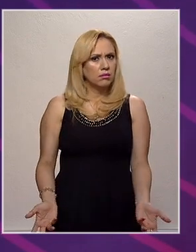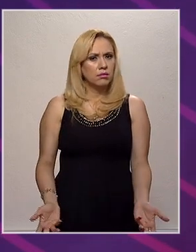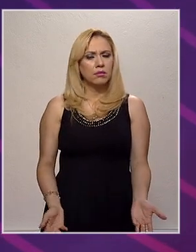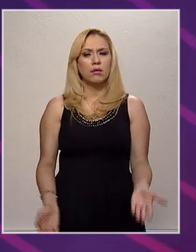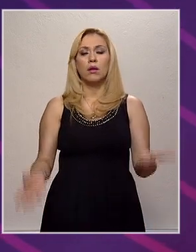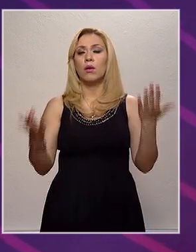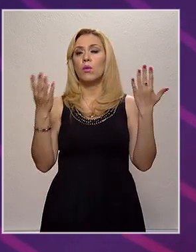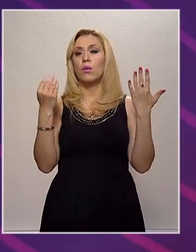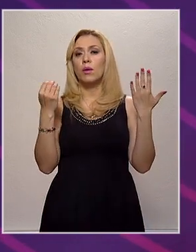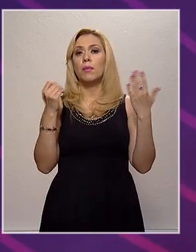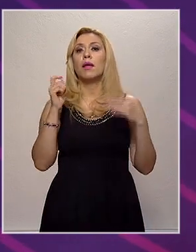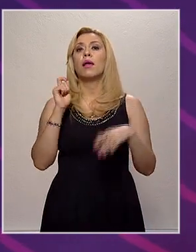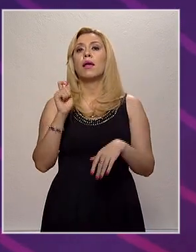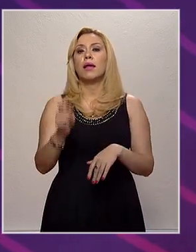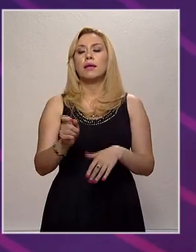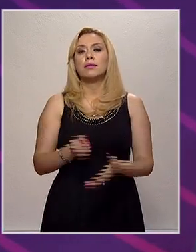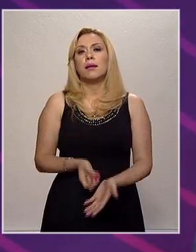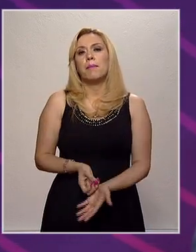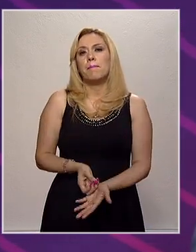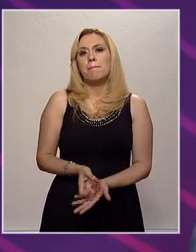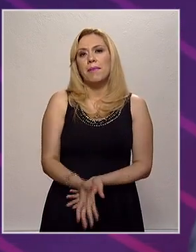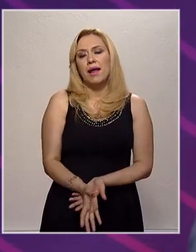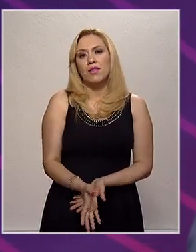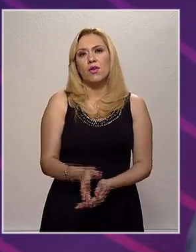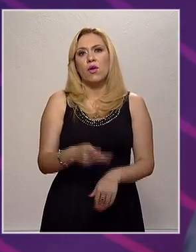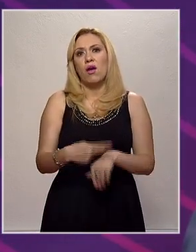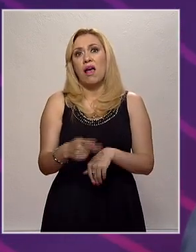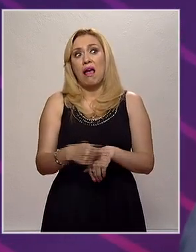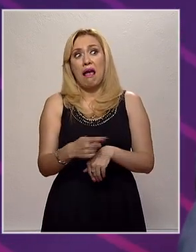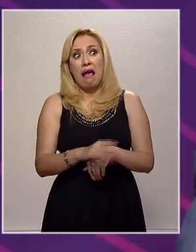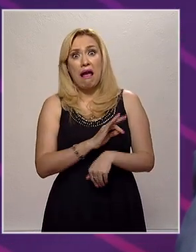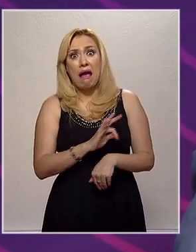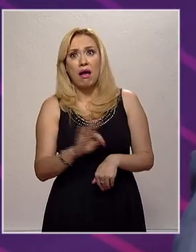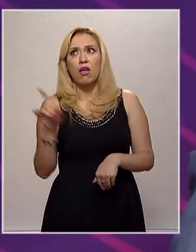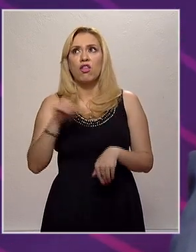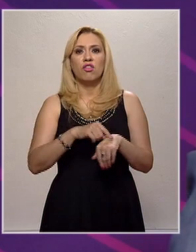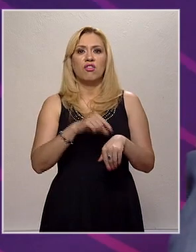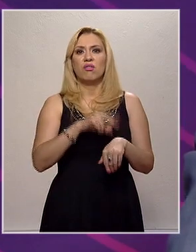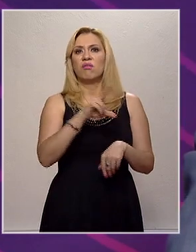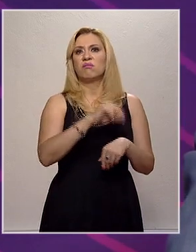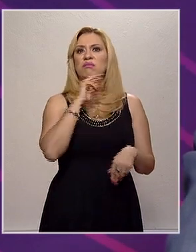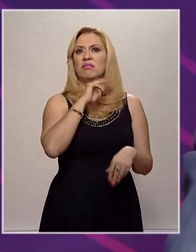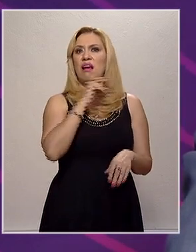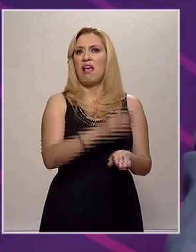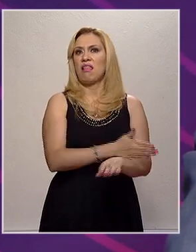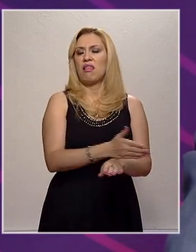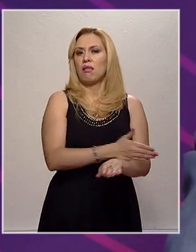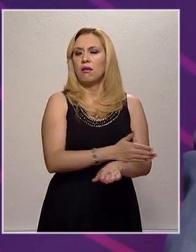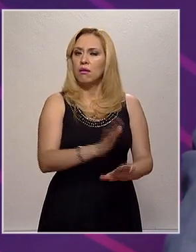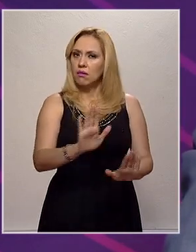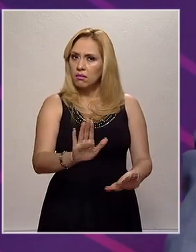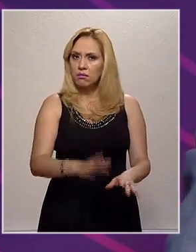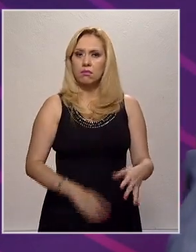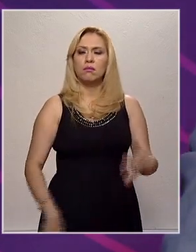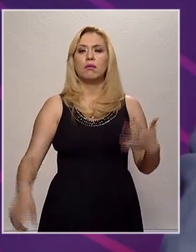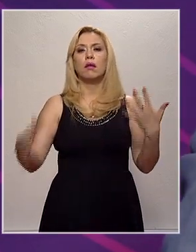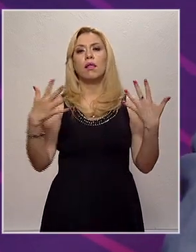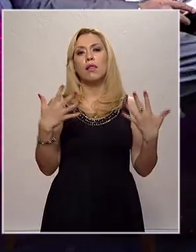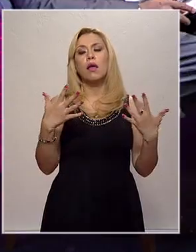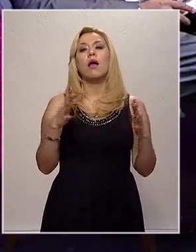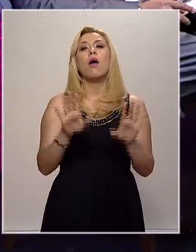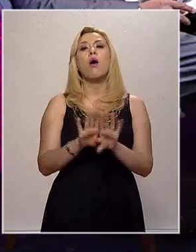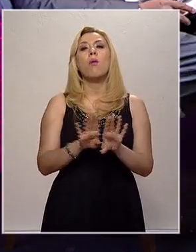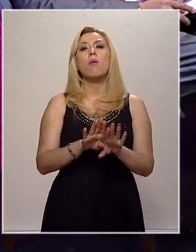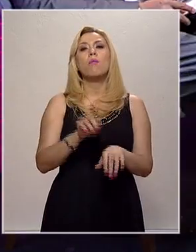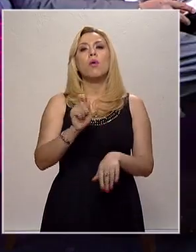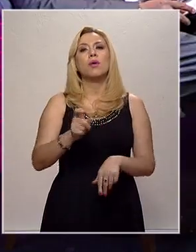proceso natural del parto de bajo riesgo. Y 10, derecho de las mujeres a que no les sea impuesto bajo ningún medio o el uso de